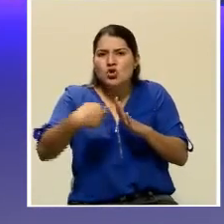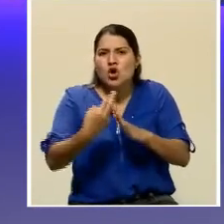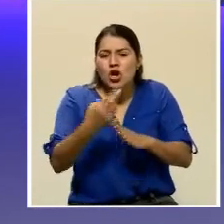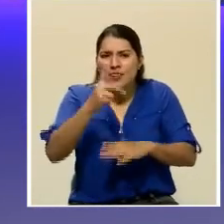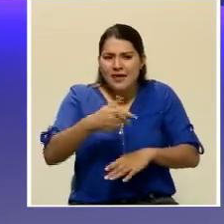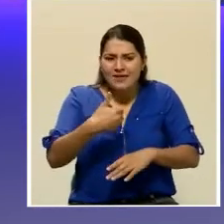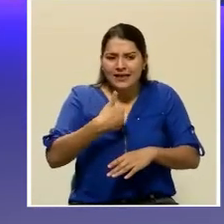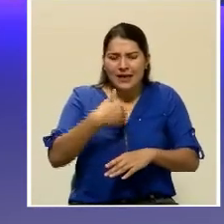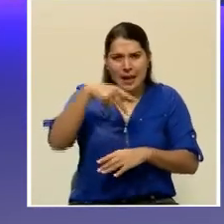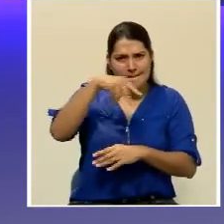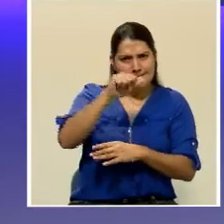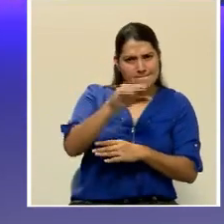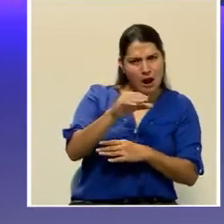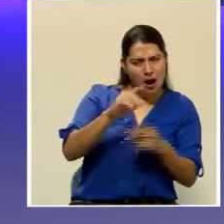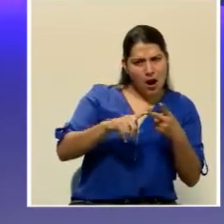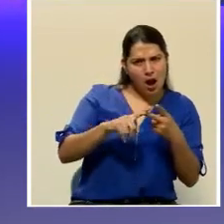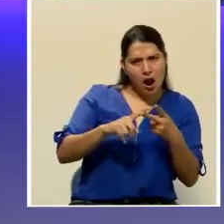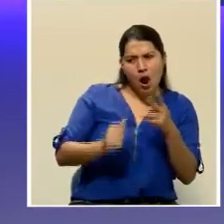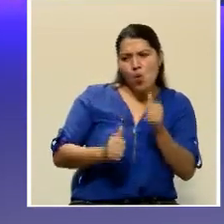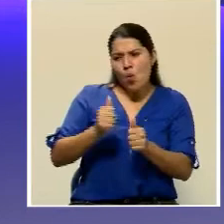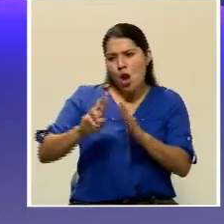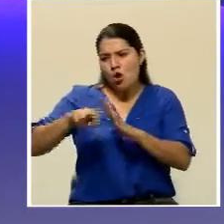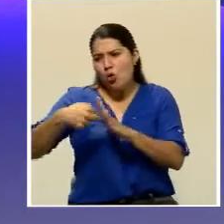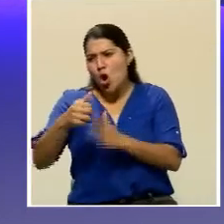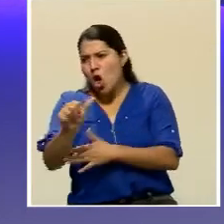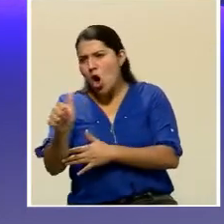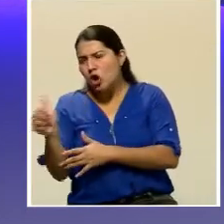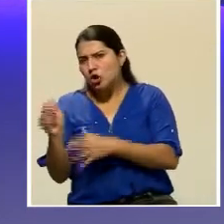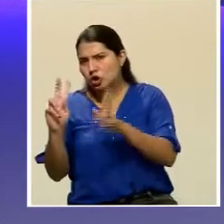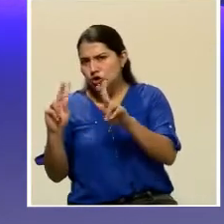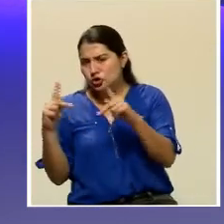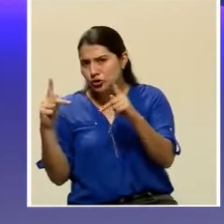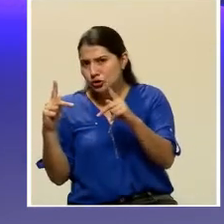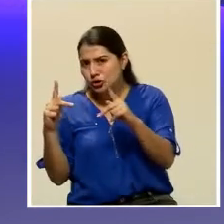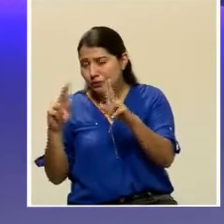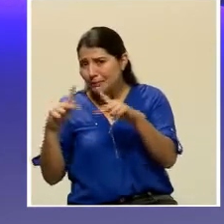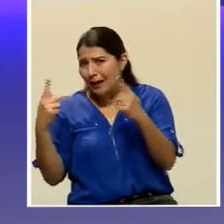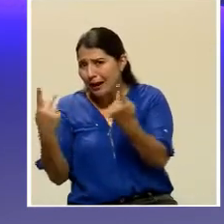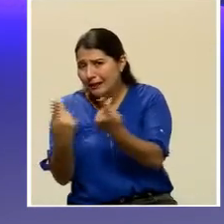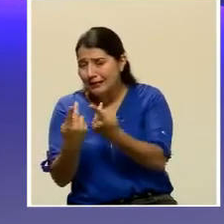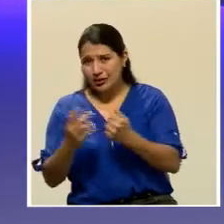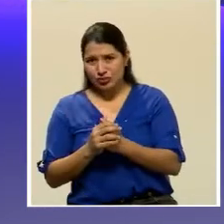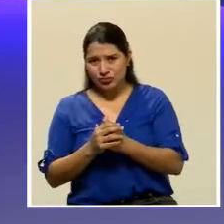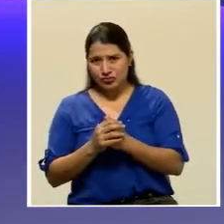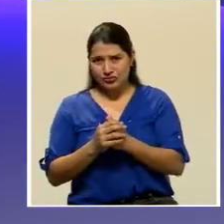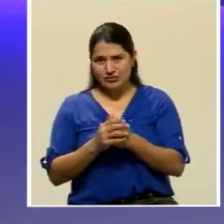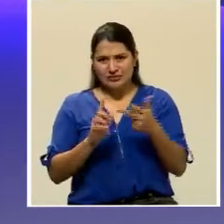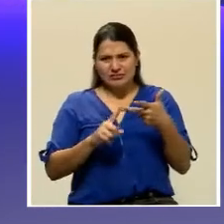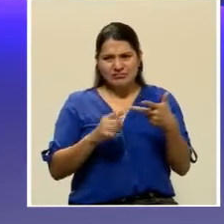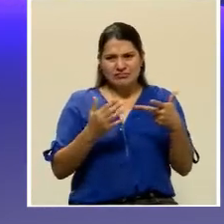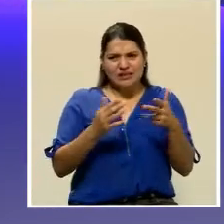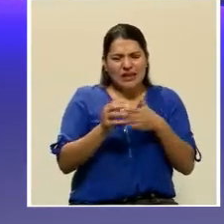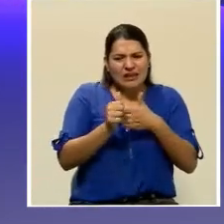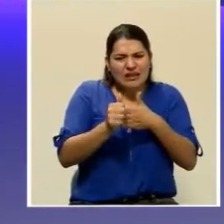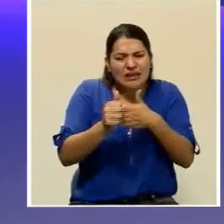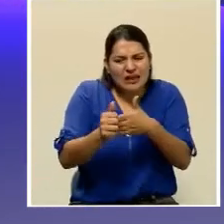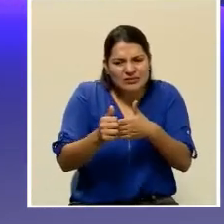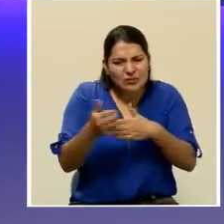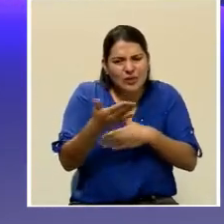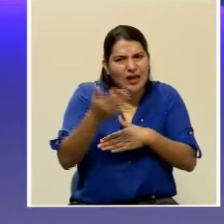oficialismo? ¿De qué hablamos cuando hablamos de liderazgo? Para analizar estos temas voy a conversar ahora con